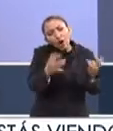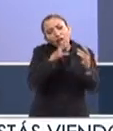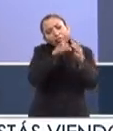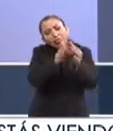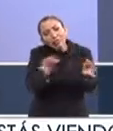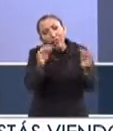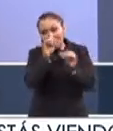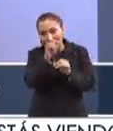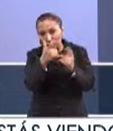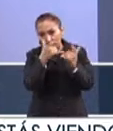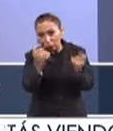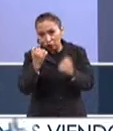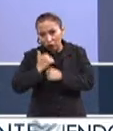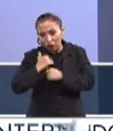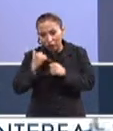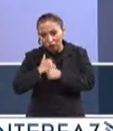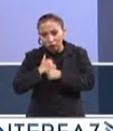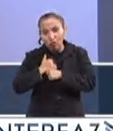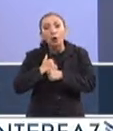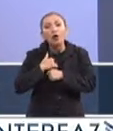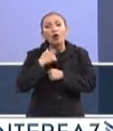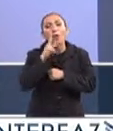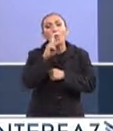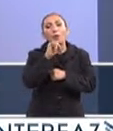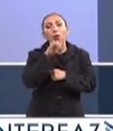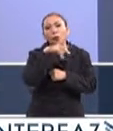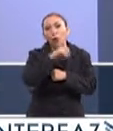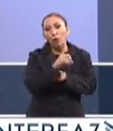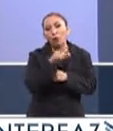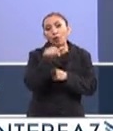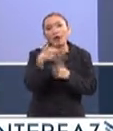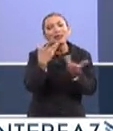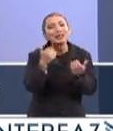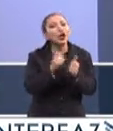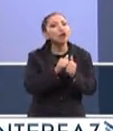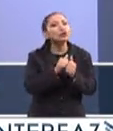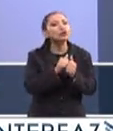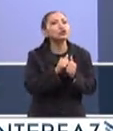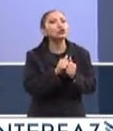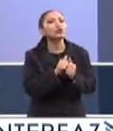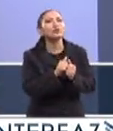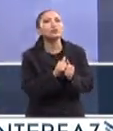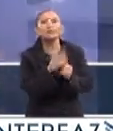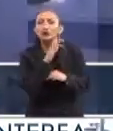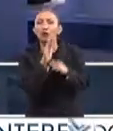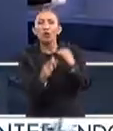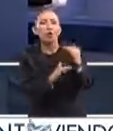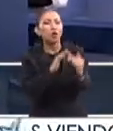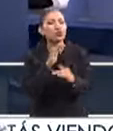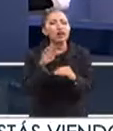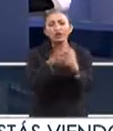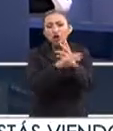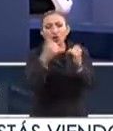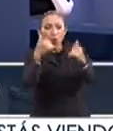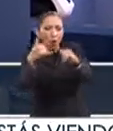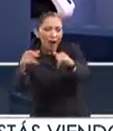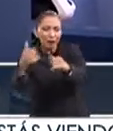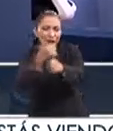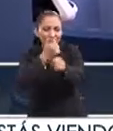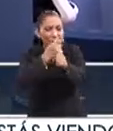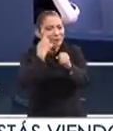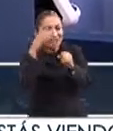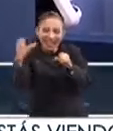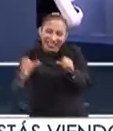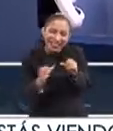que es este cuento, el del Soldadito de Plomo, que lo hacen a través de todas las cosas y los juguetes de sus